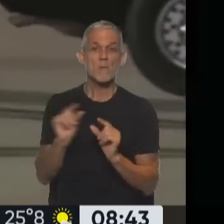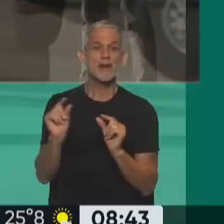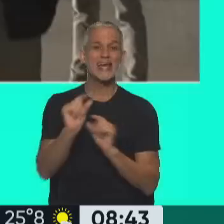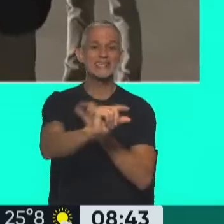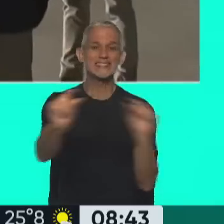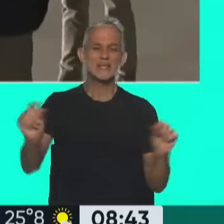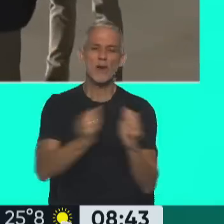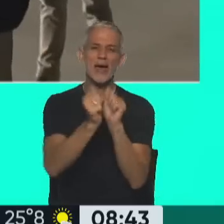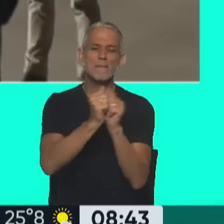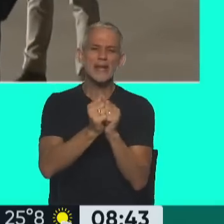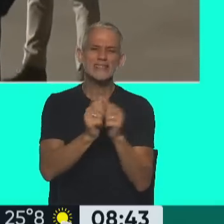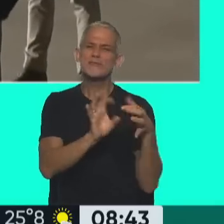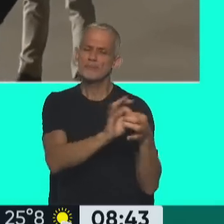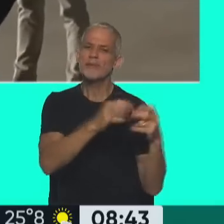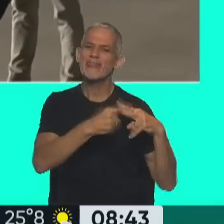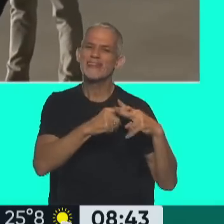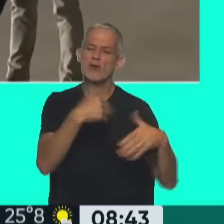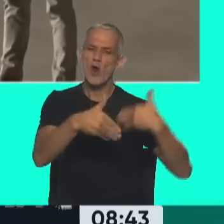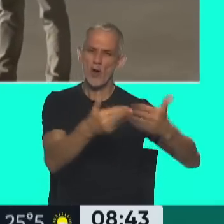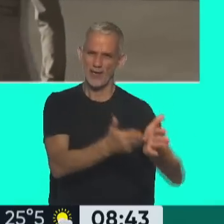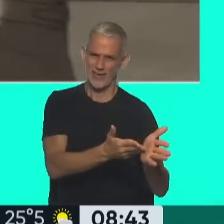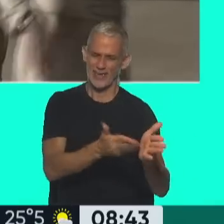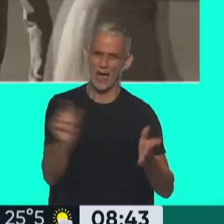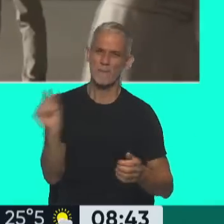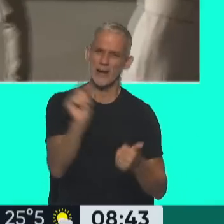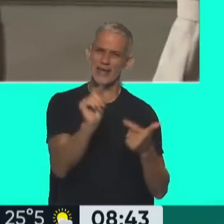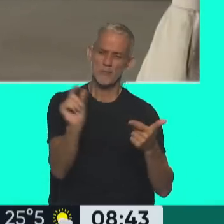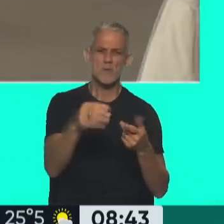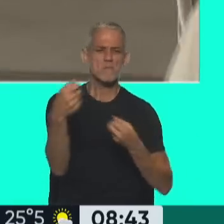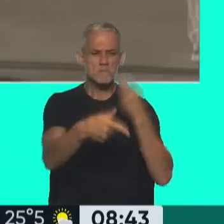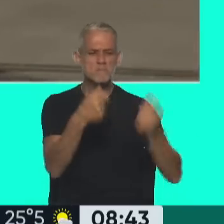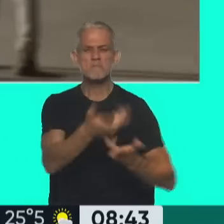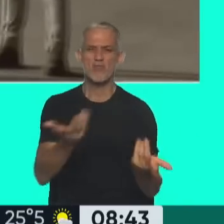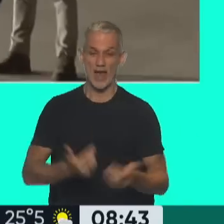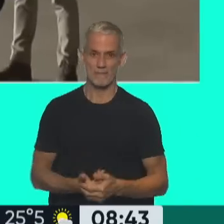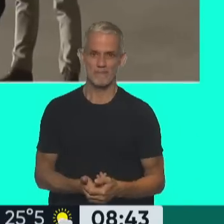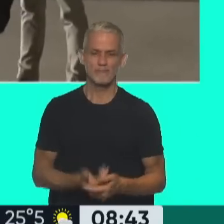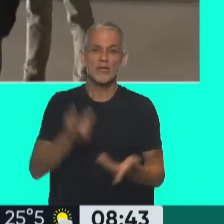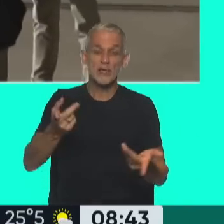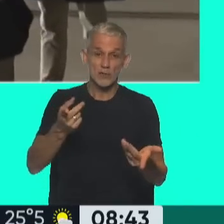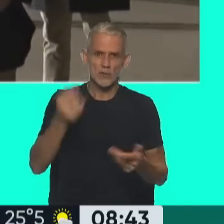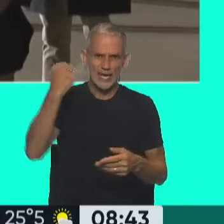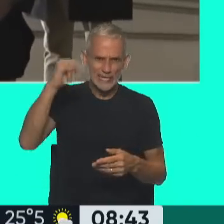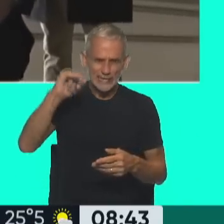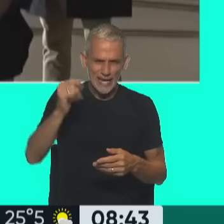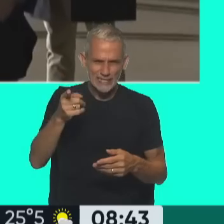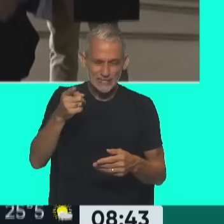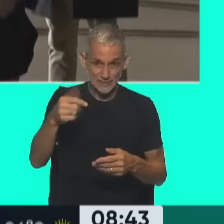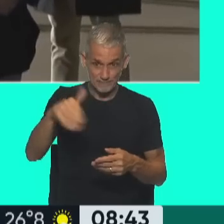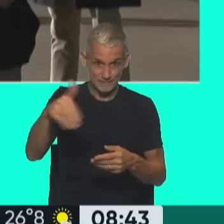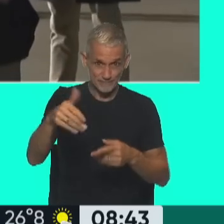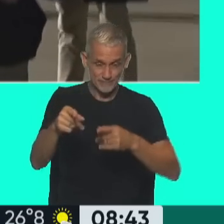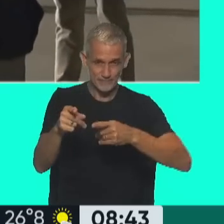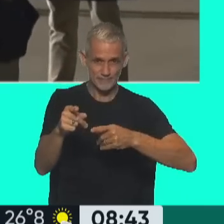a empresas vinculadas al sector de la tecnología. A ver, la suba de la tasa de interés que se está